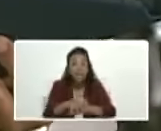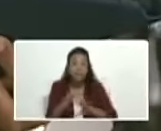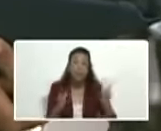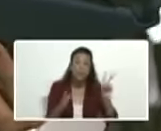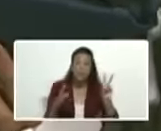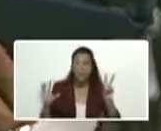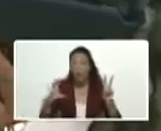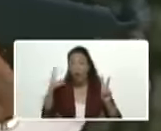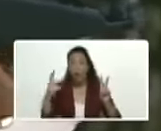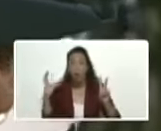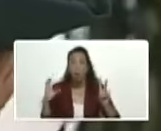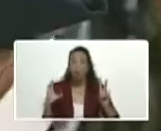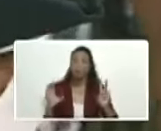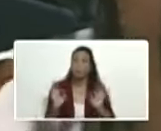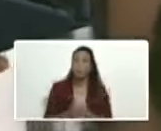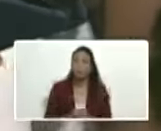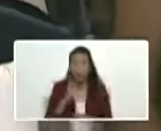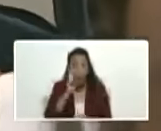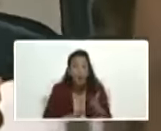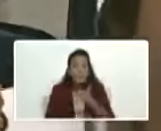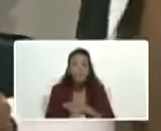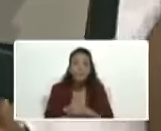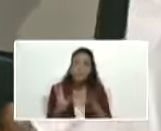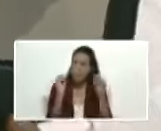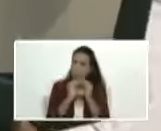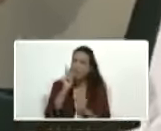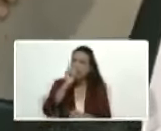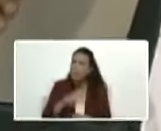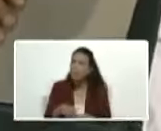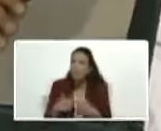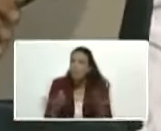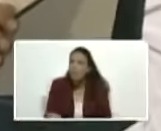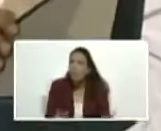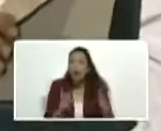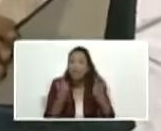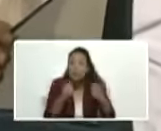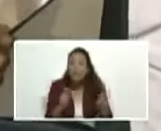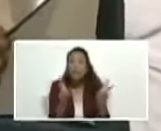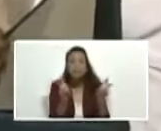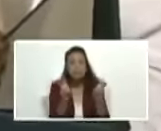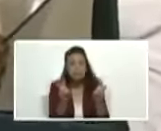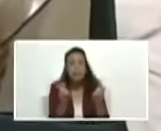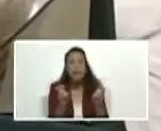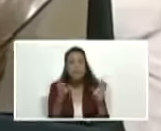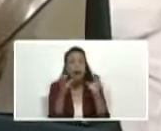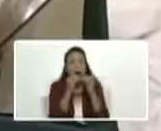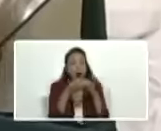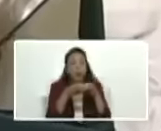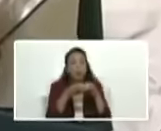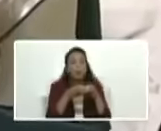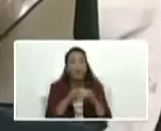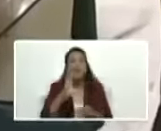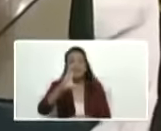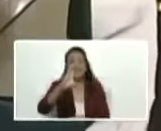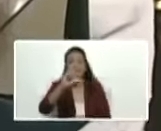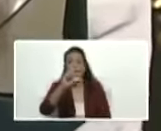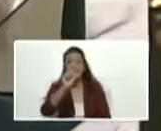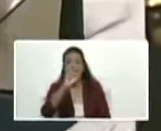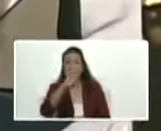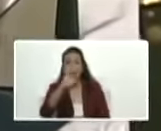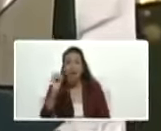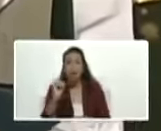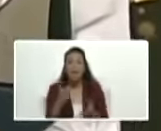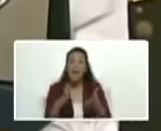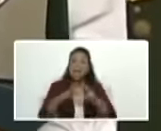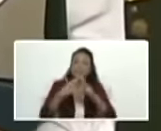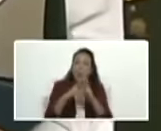allá de la unión, una visión común también. Trataron los temas de la reunión hoy de la CELAD, el conflicto de